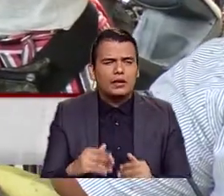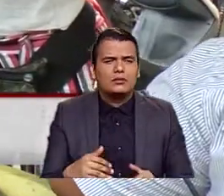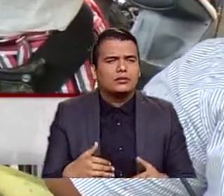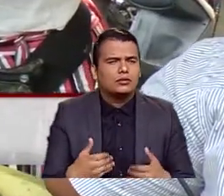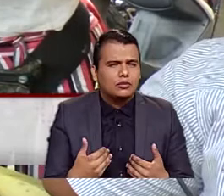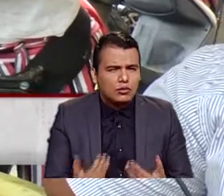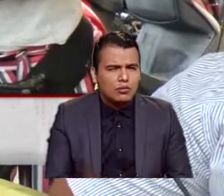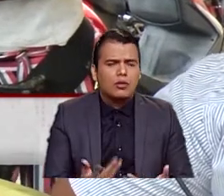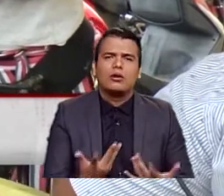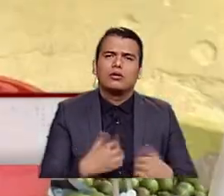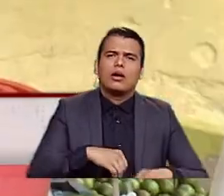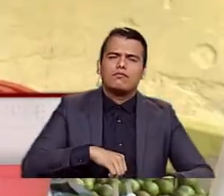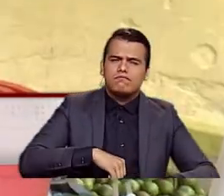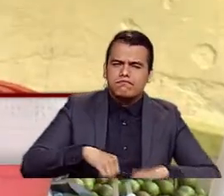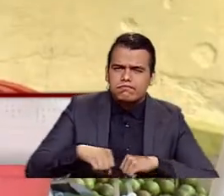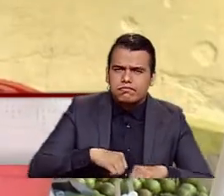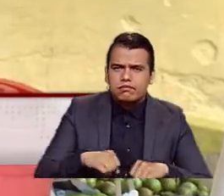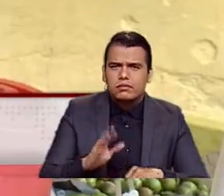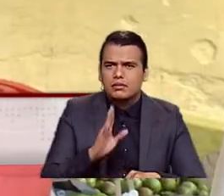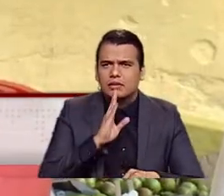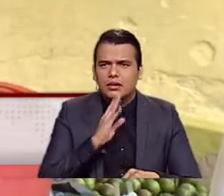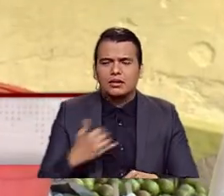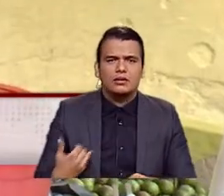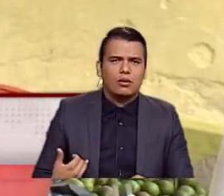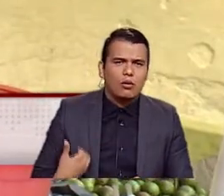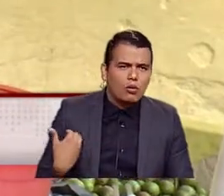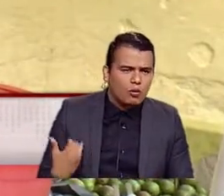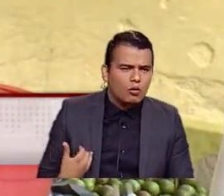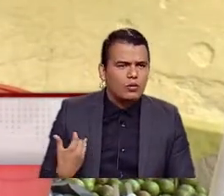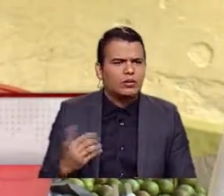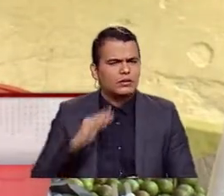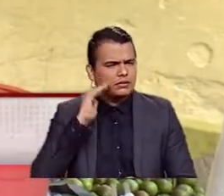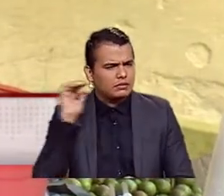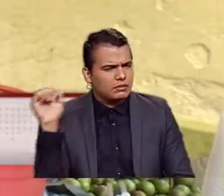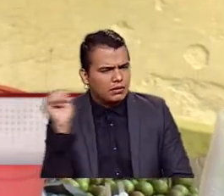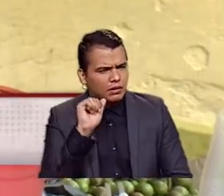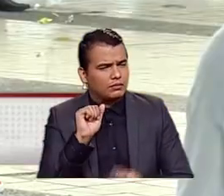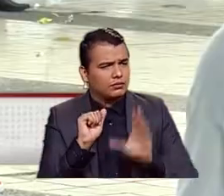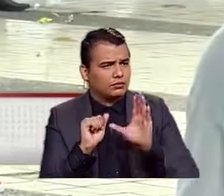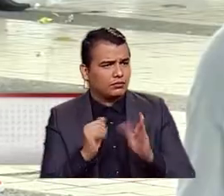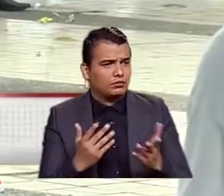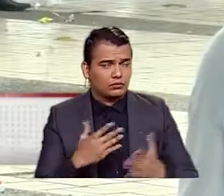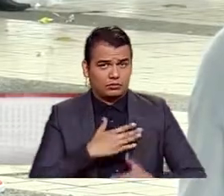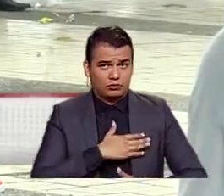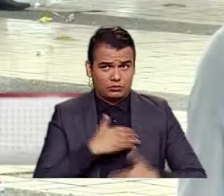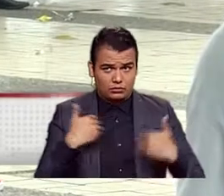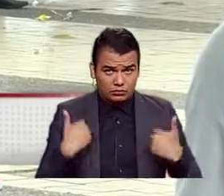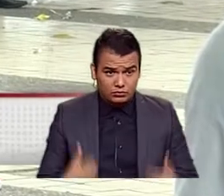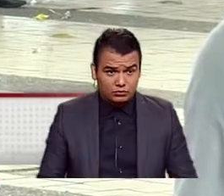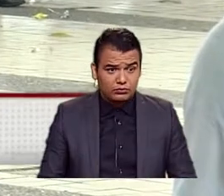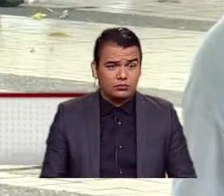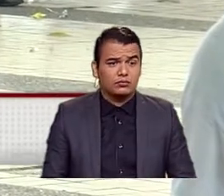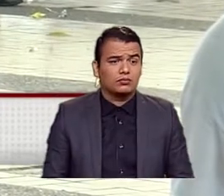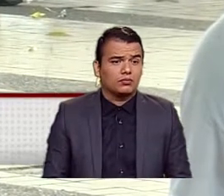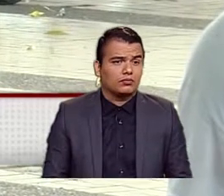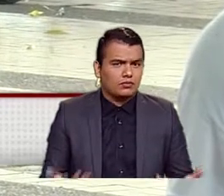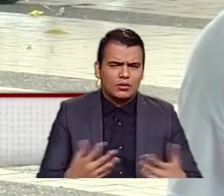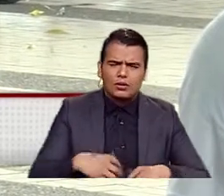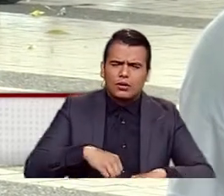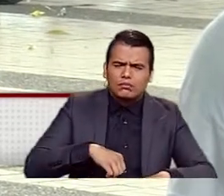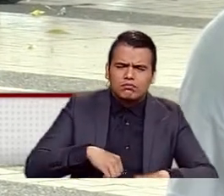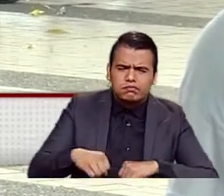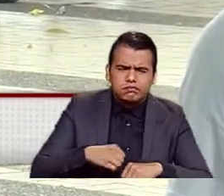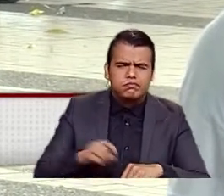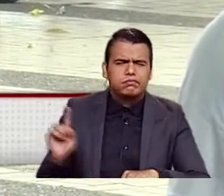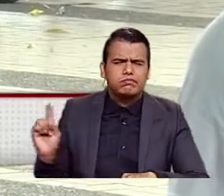emprendimiento. El emprendimiento de los jóvenes, el emprendimiento de las mujeres, porque Martín Sánchez ha sido un emprendedor toda